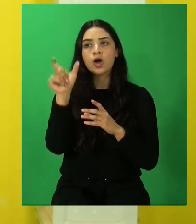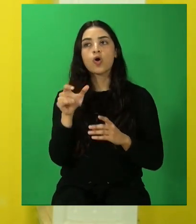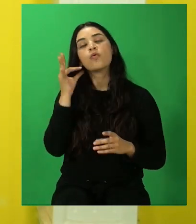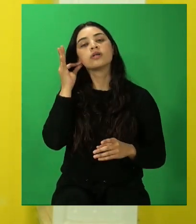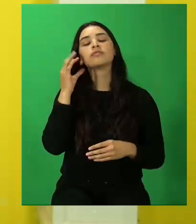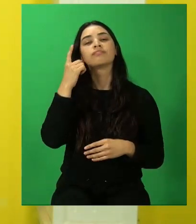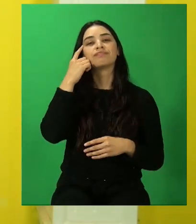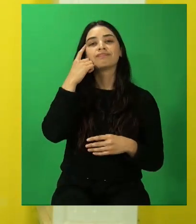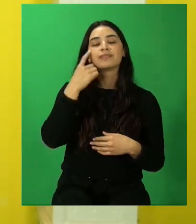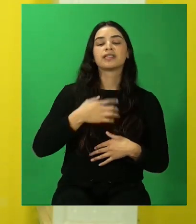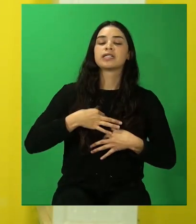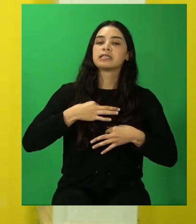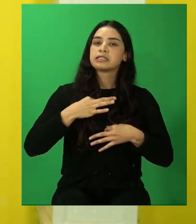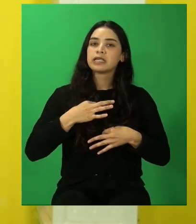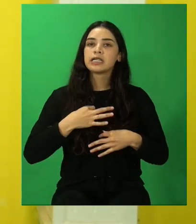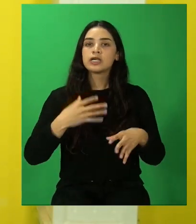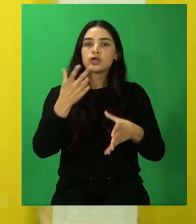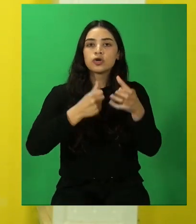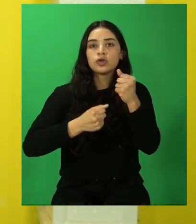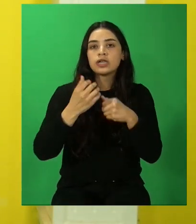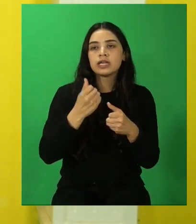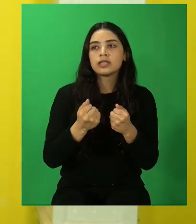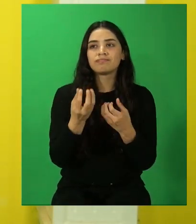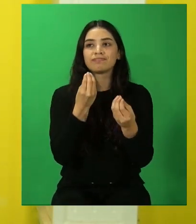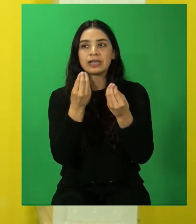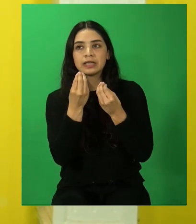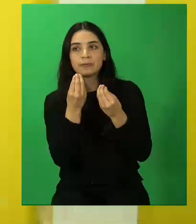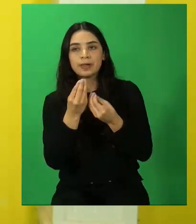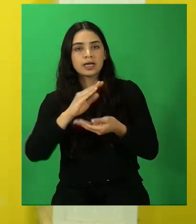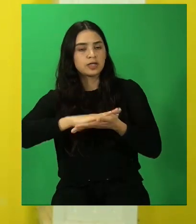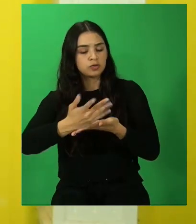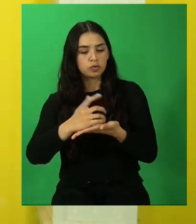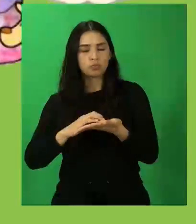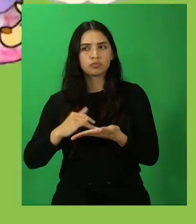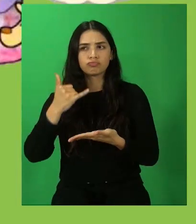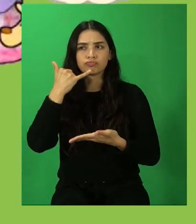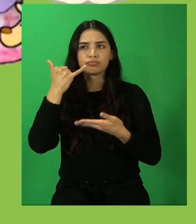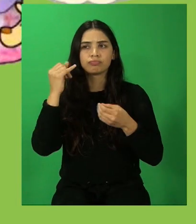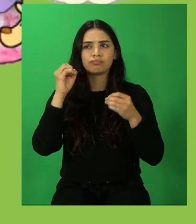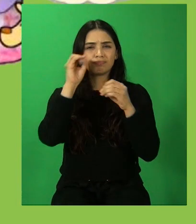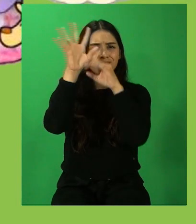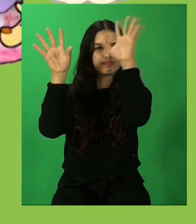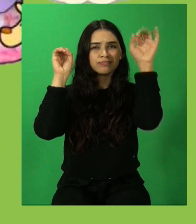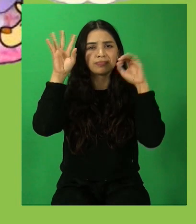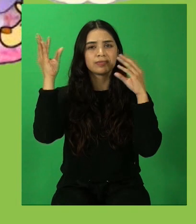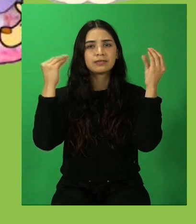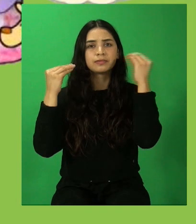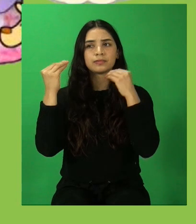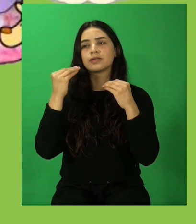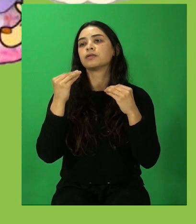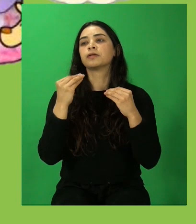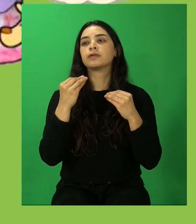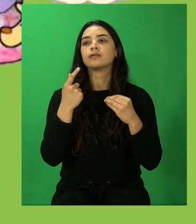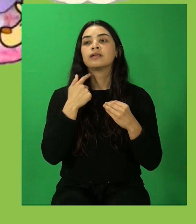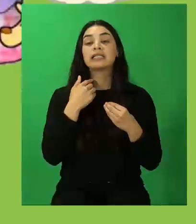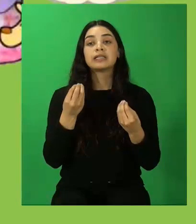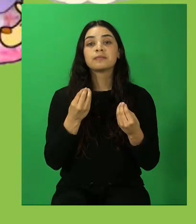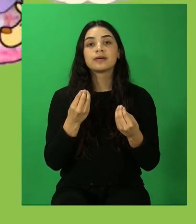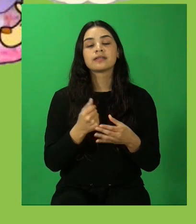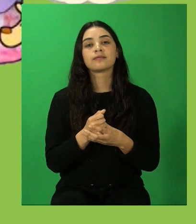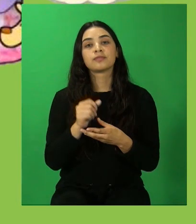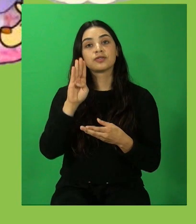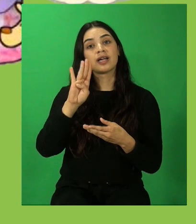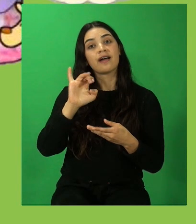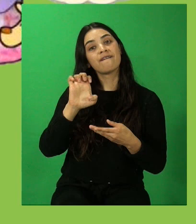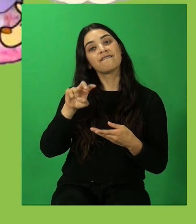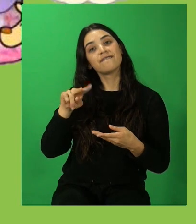un chaleco, en una leche, en alimentarse, un computador, una juguera, ¿ya? ¿Qué es lo que es un bien? Un bien,